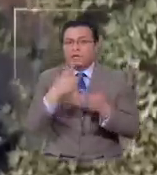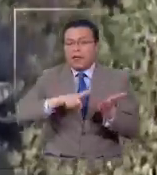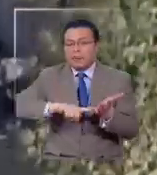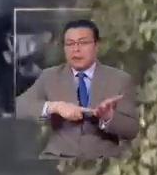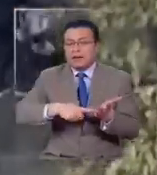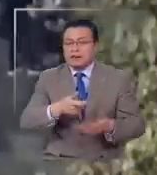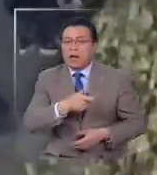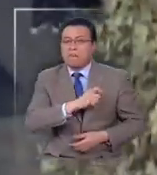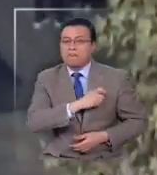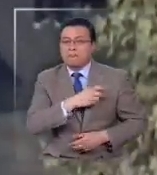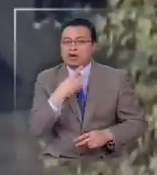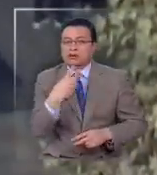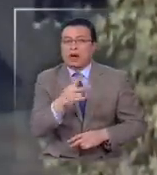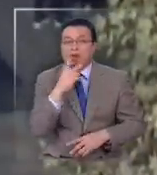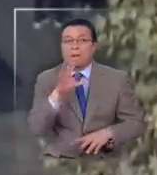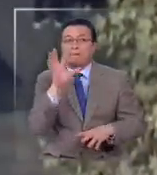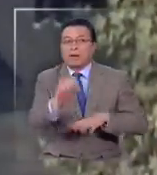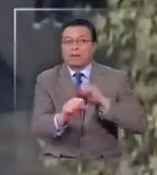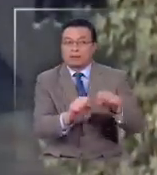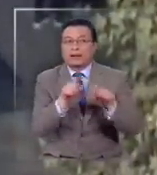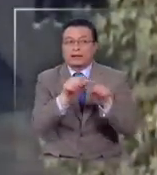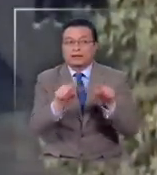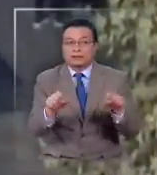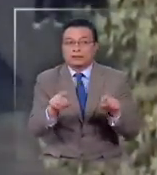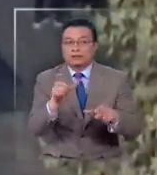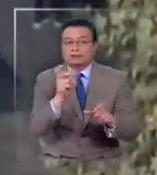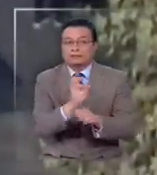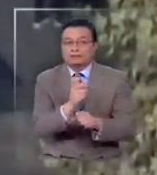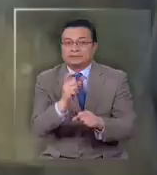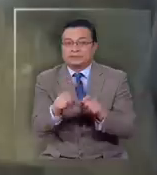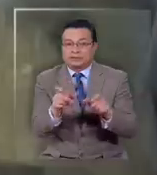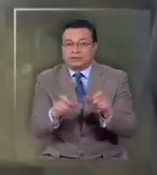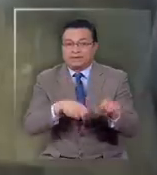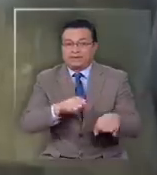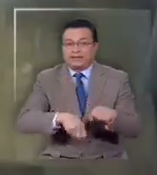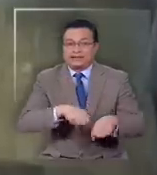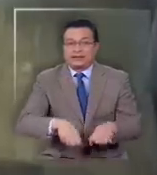policiales para dar casa de estos inescrupulosos de las dos ruedas